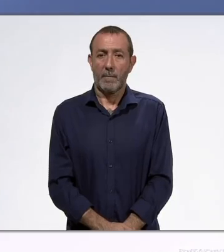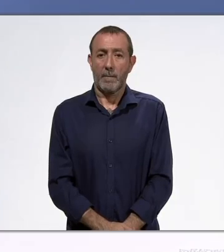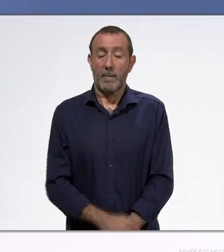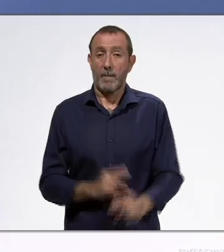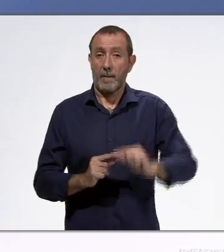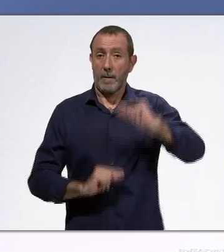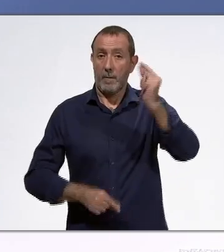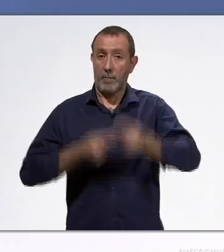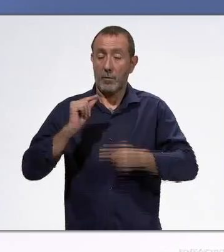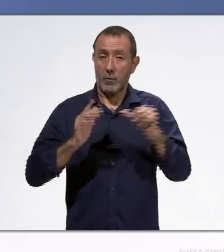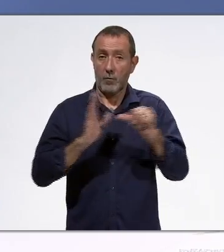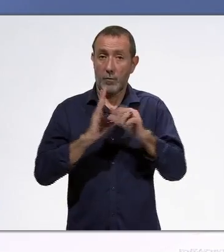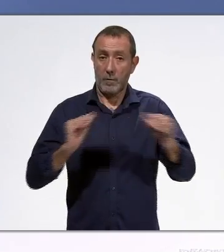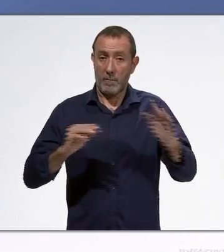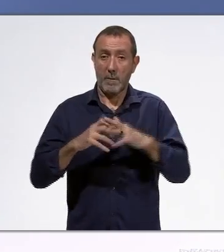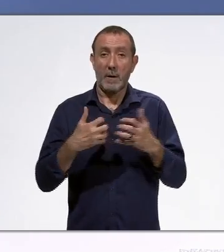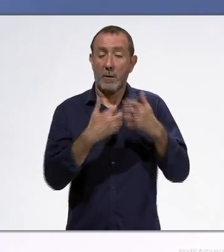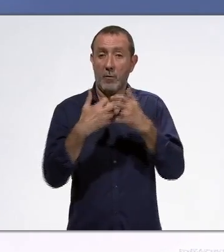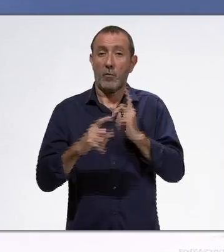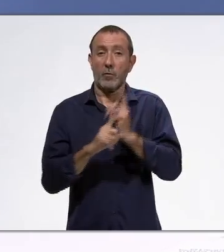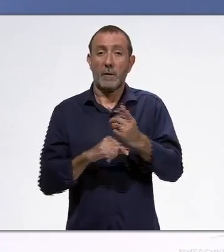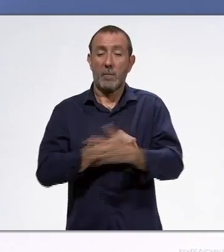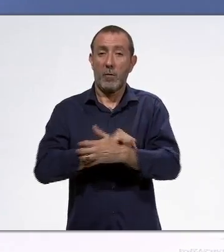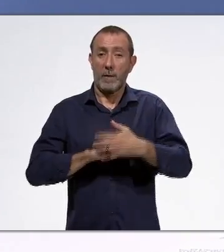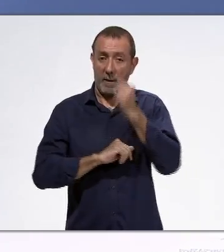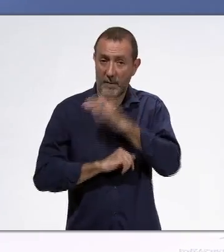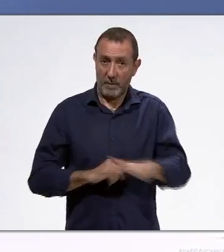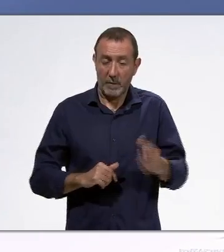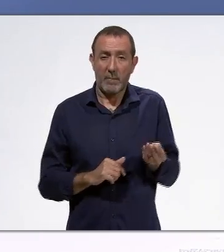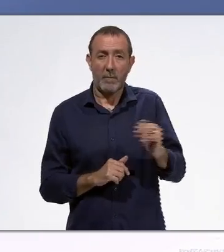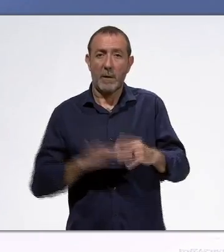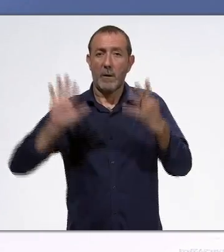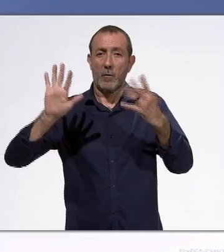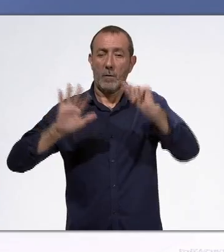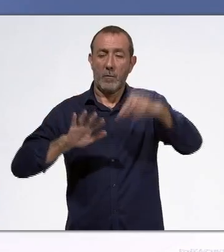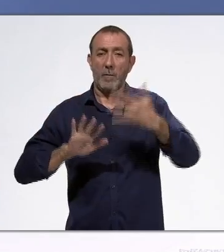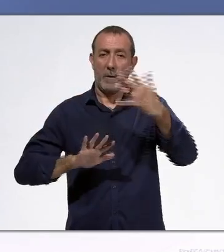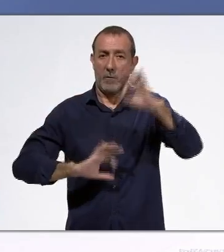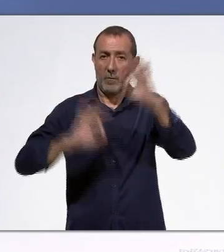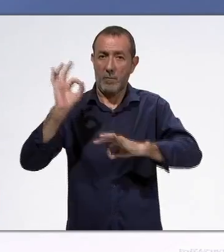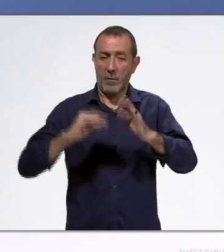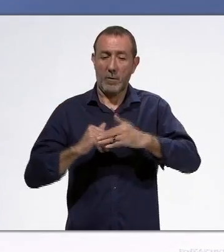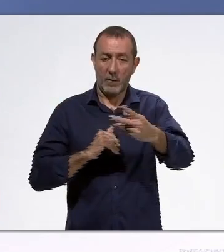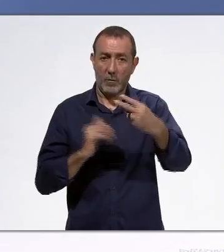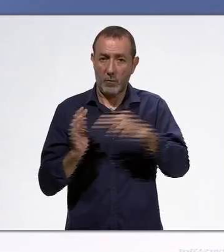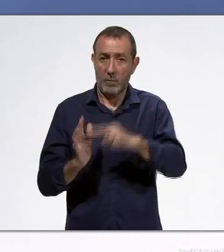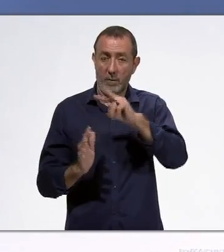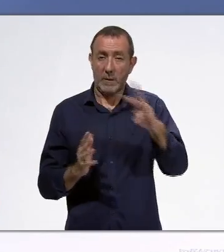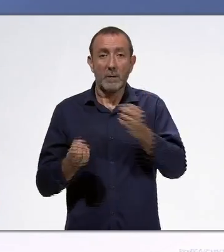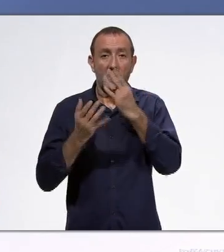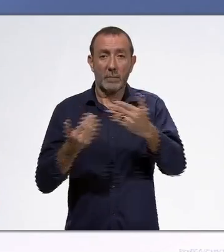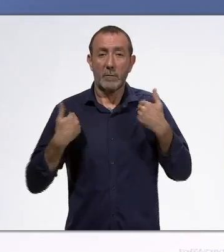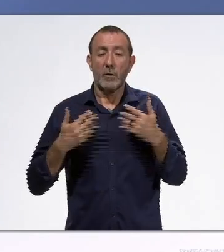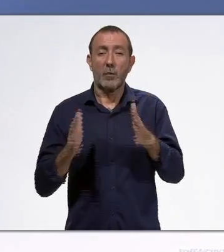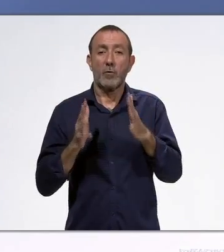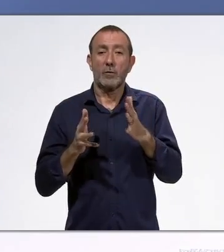el presupuesto de la junta de Andalucía para luchar contra la pobreza infantil crecerá un nueve y medio por ciento en 2023 lo ha anunciado